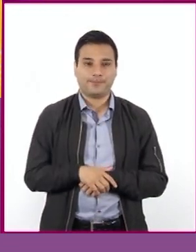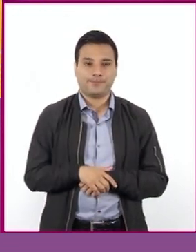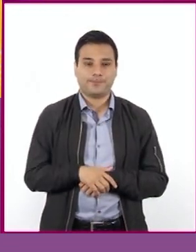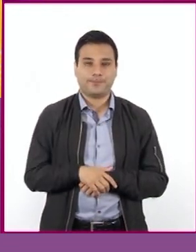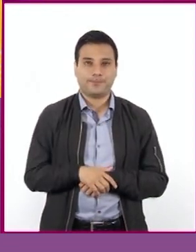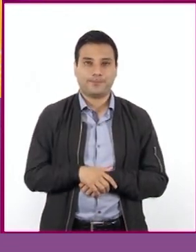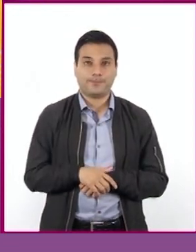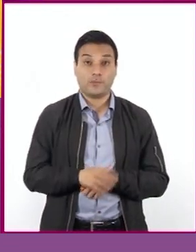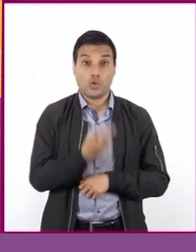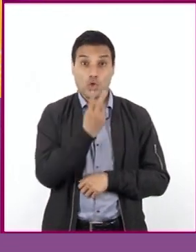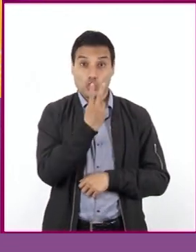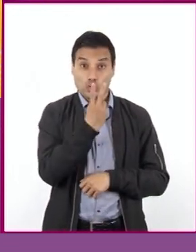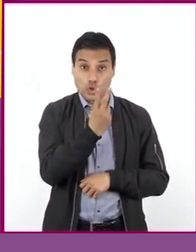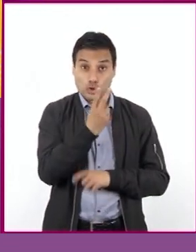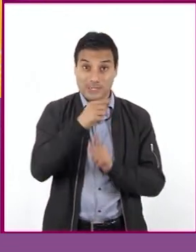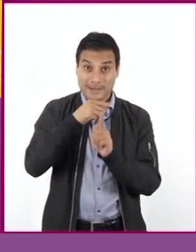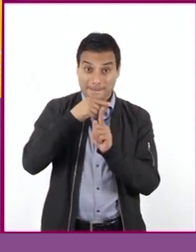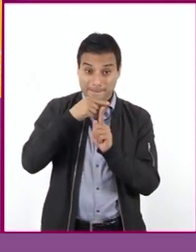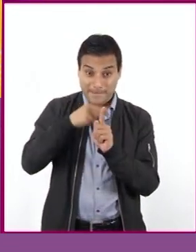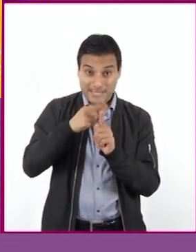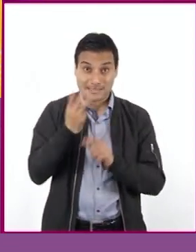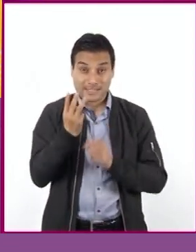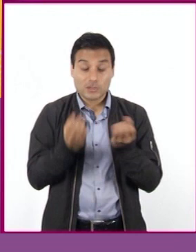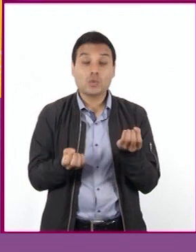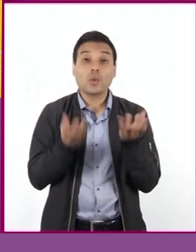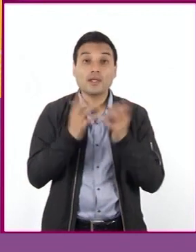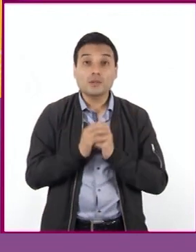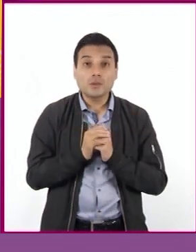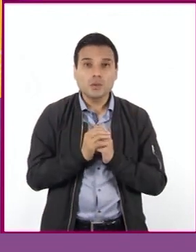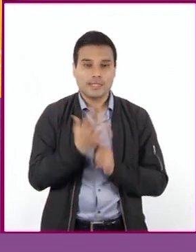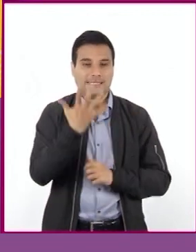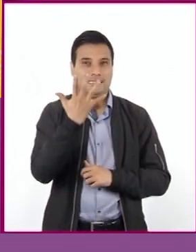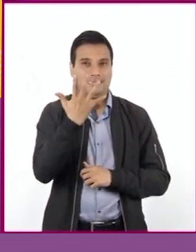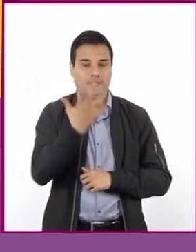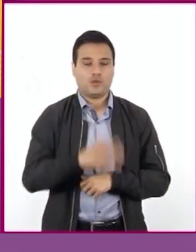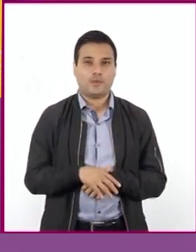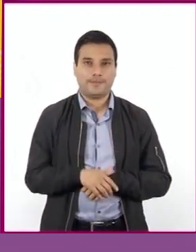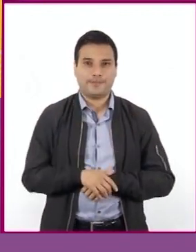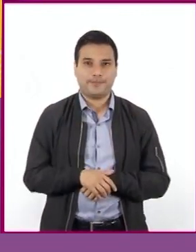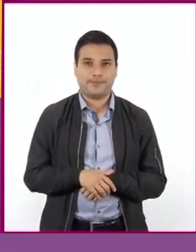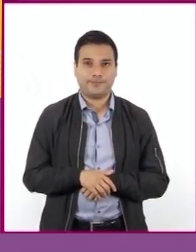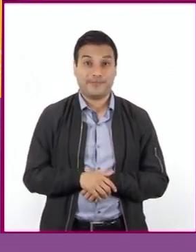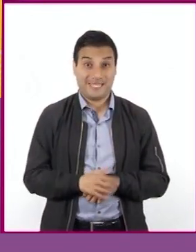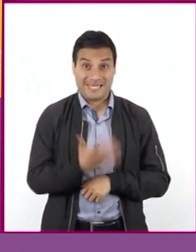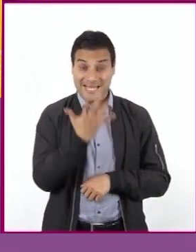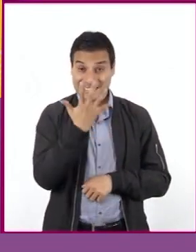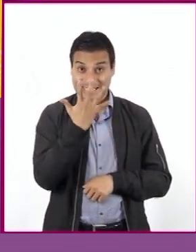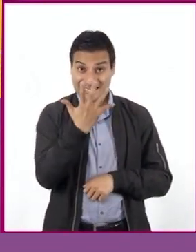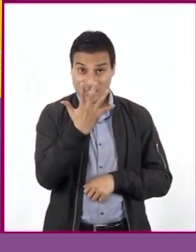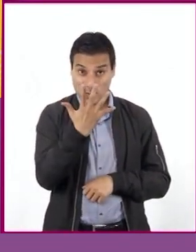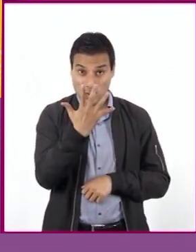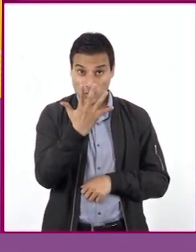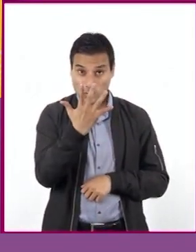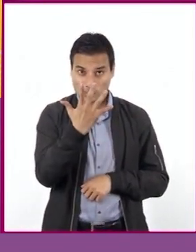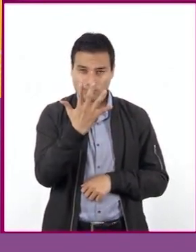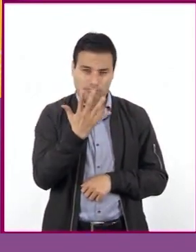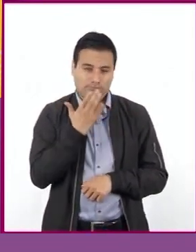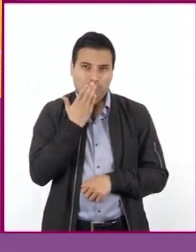Obteniendo 2 más 3 igual a 5. Por lo tanto, 5 es igual a 5.